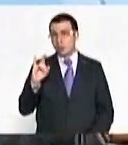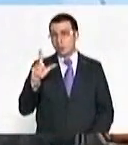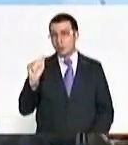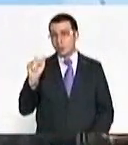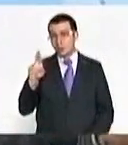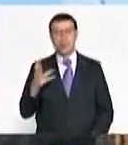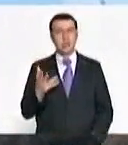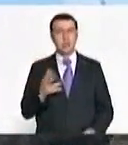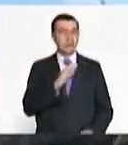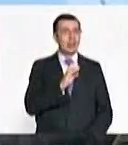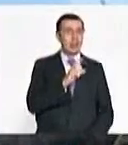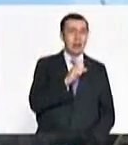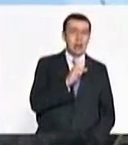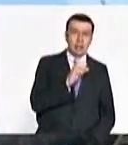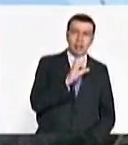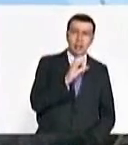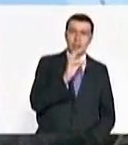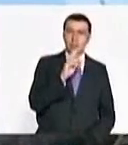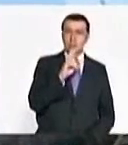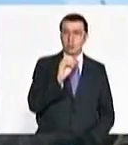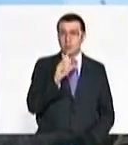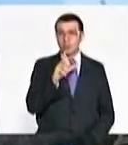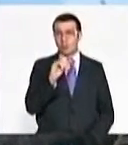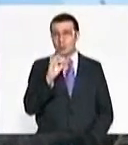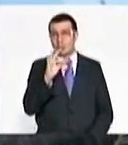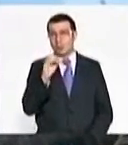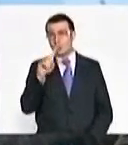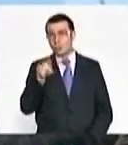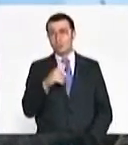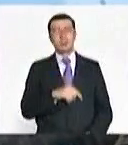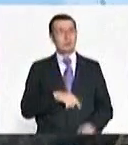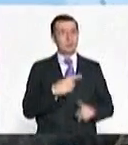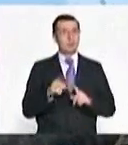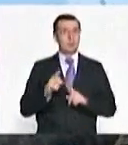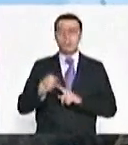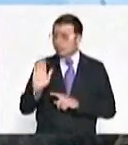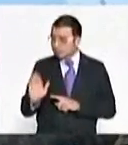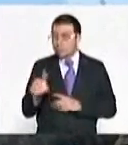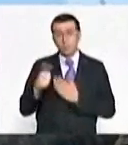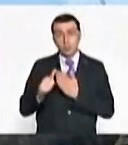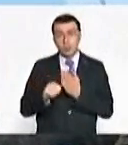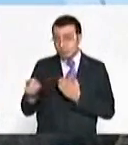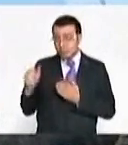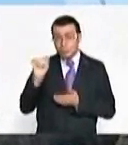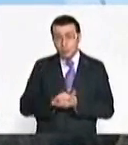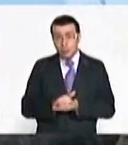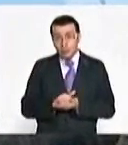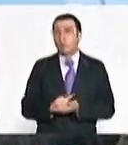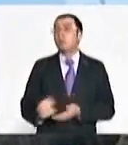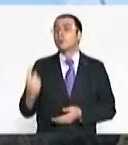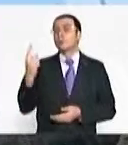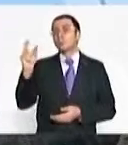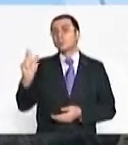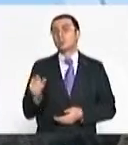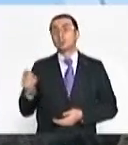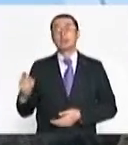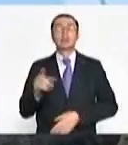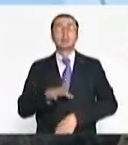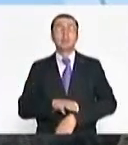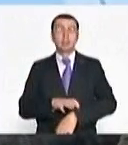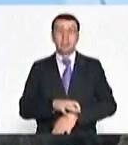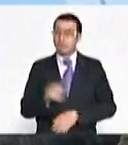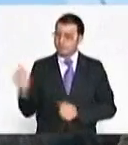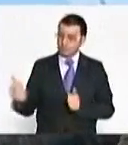cosas grandes de la ciencia médica, y vamos a desarrollar este programa con uno de los médicos de nuestro parque médico, el doctor